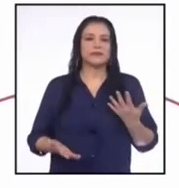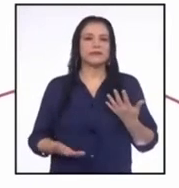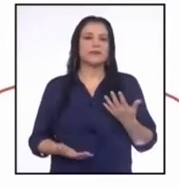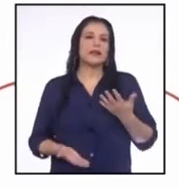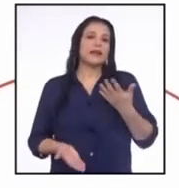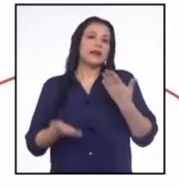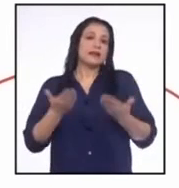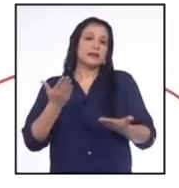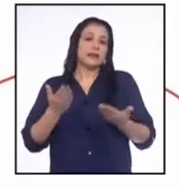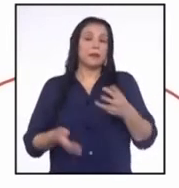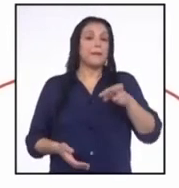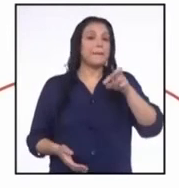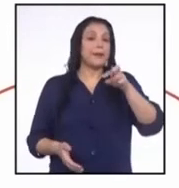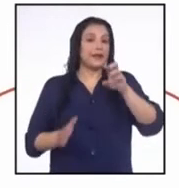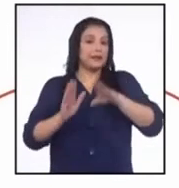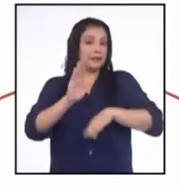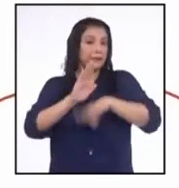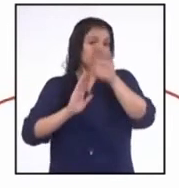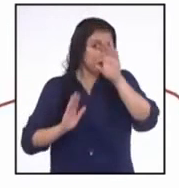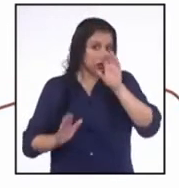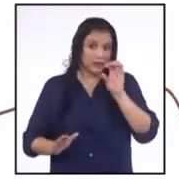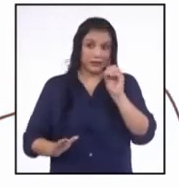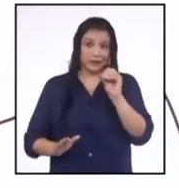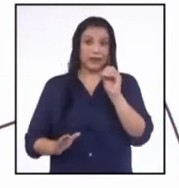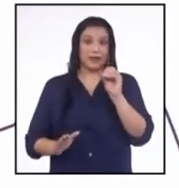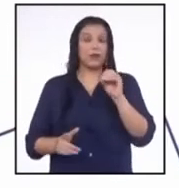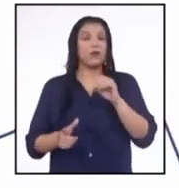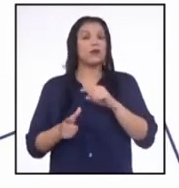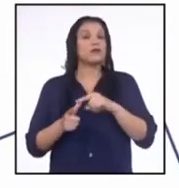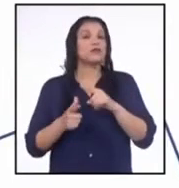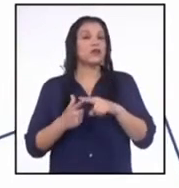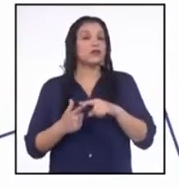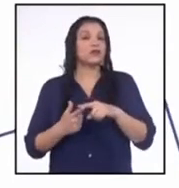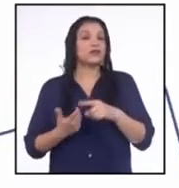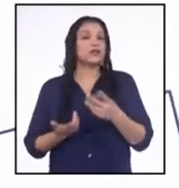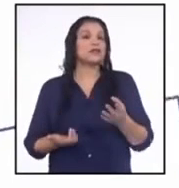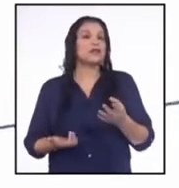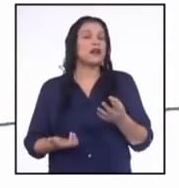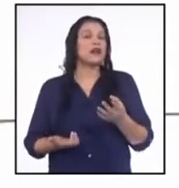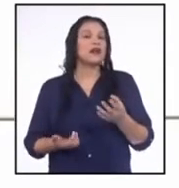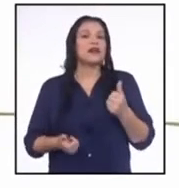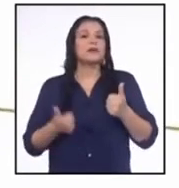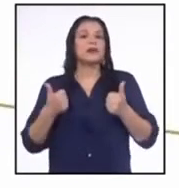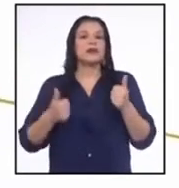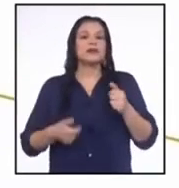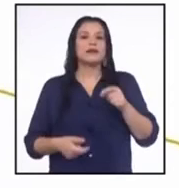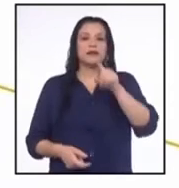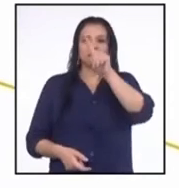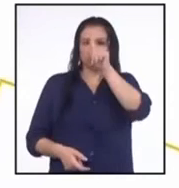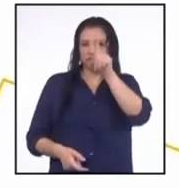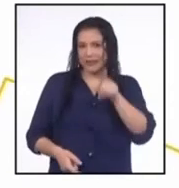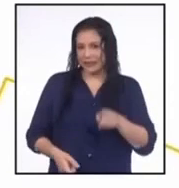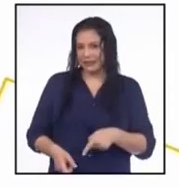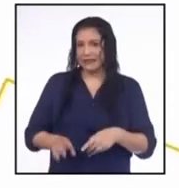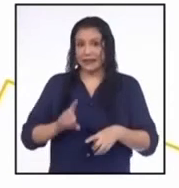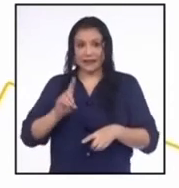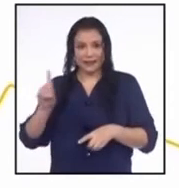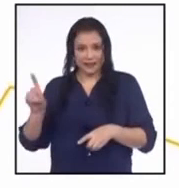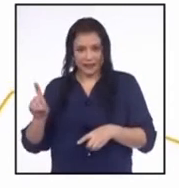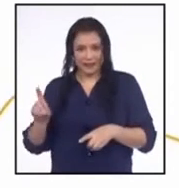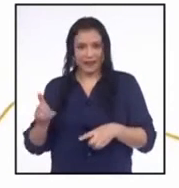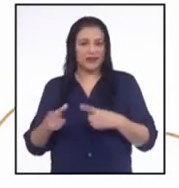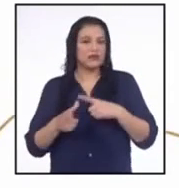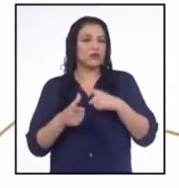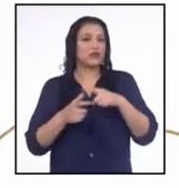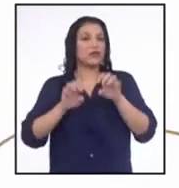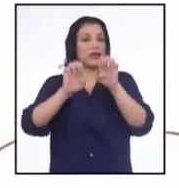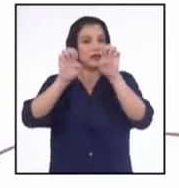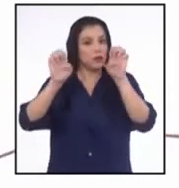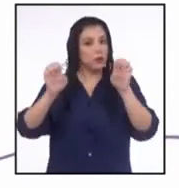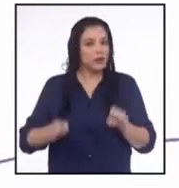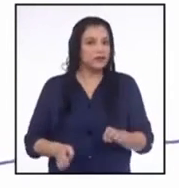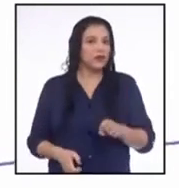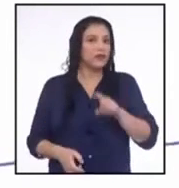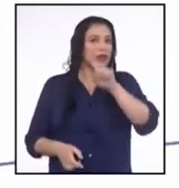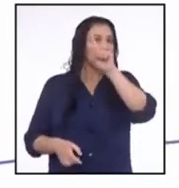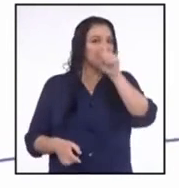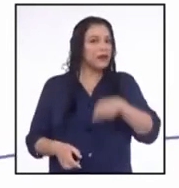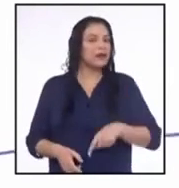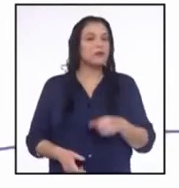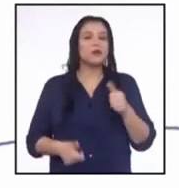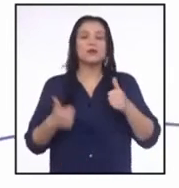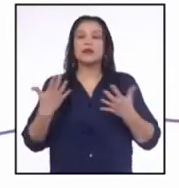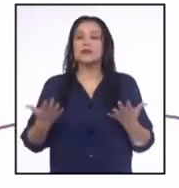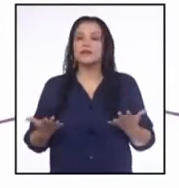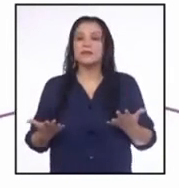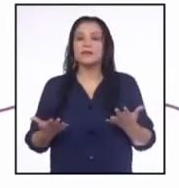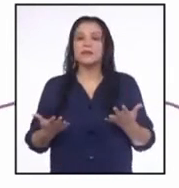Si P es mayor que 0, por lo tanto la parábola se abre hacia la derecha. Entonces la ecuación de la parábola